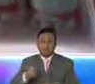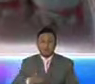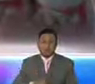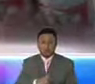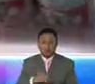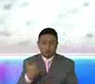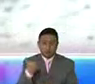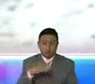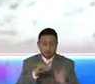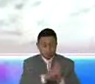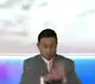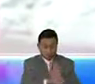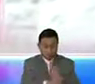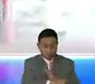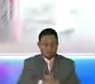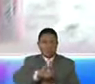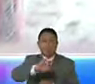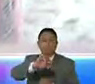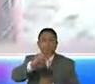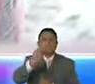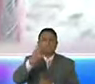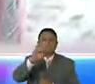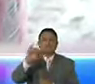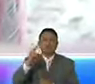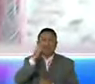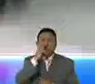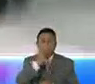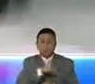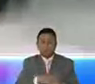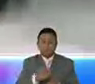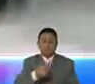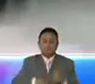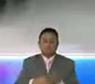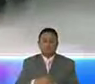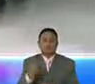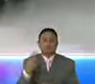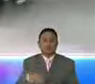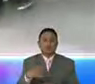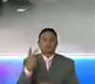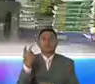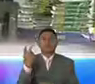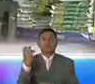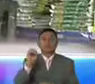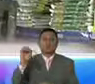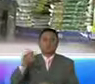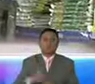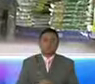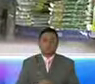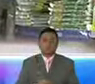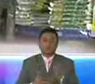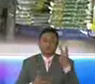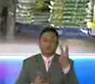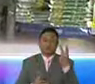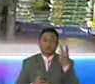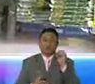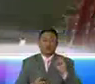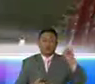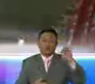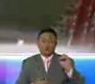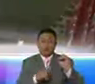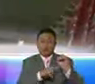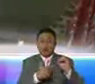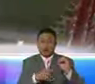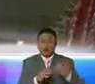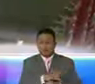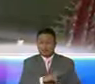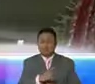tienen en stock, el 1 de junio deberán de comercializarlos con el 12%. Los dos puntos del IVA que pagaron serán